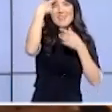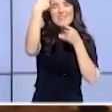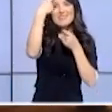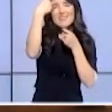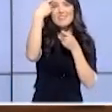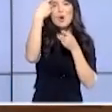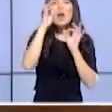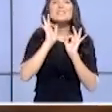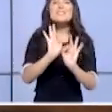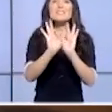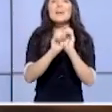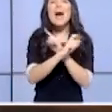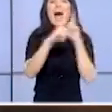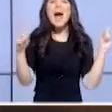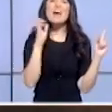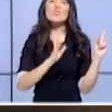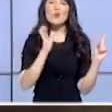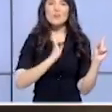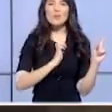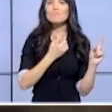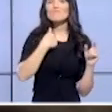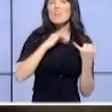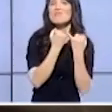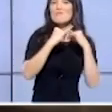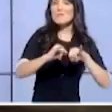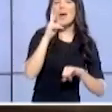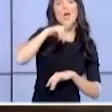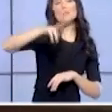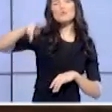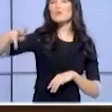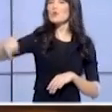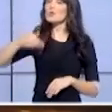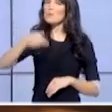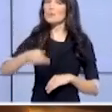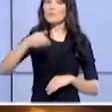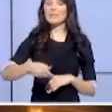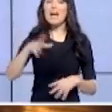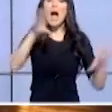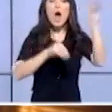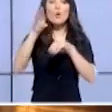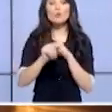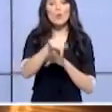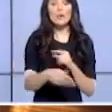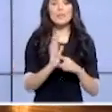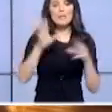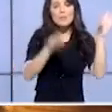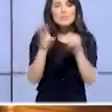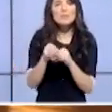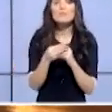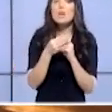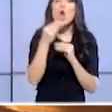permanecerá en el recuerdo de todos como el año Greco hemos disfrutado de grandes exposiciones que han reunido nuestra